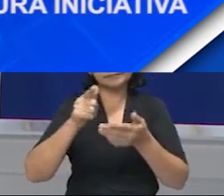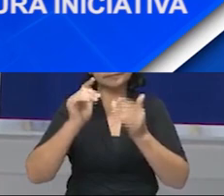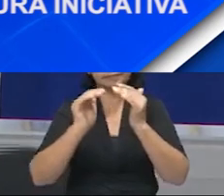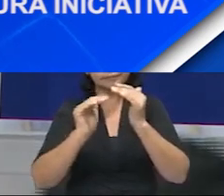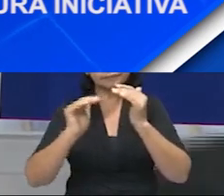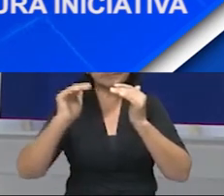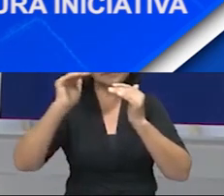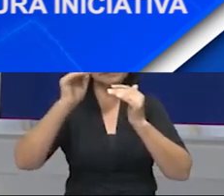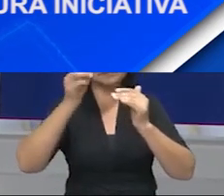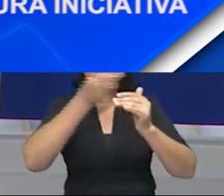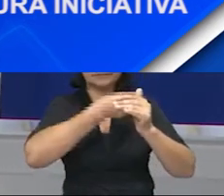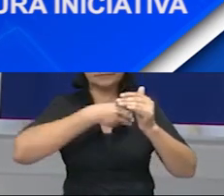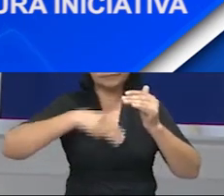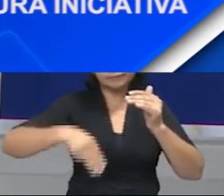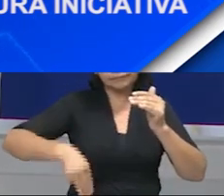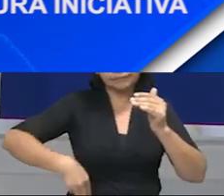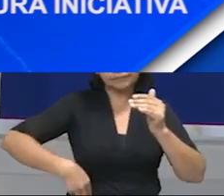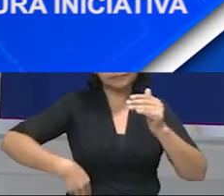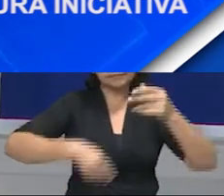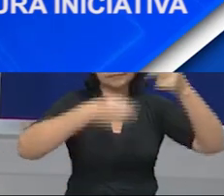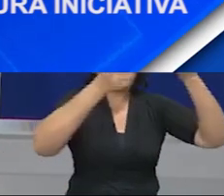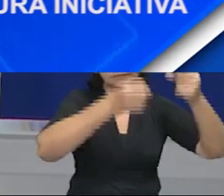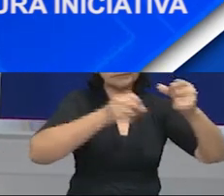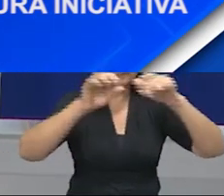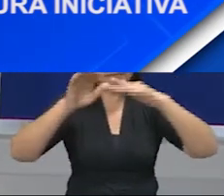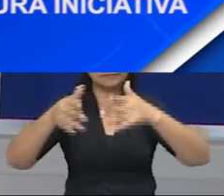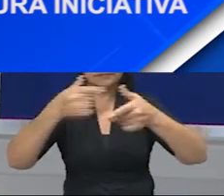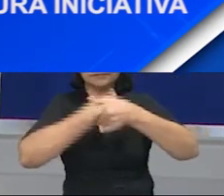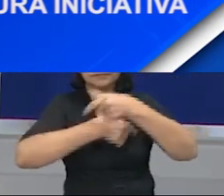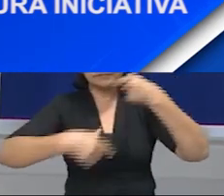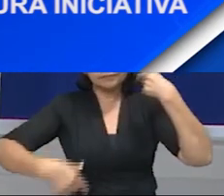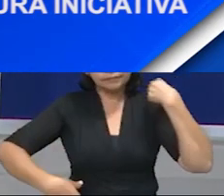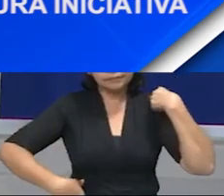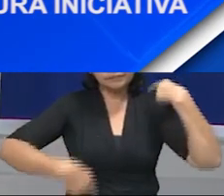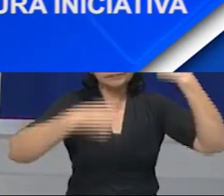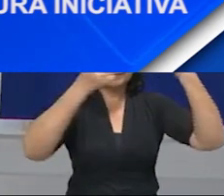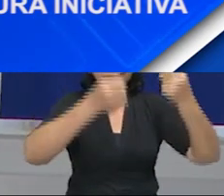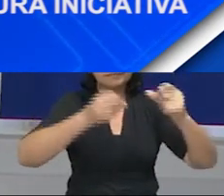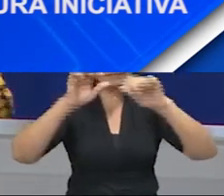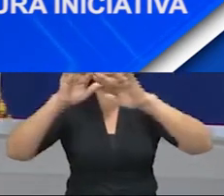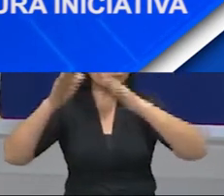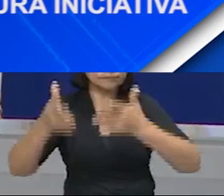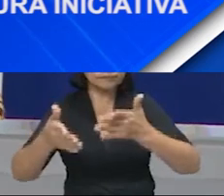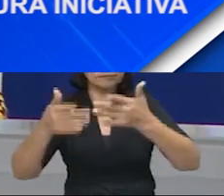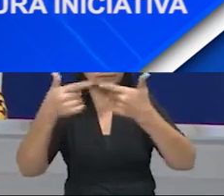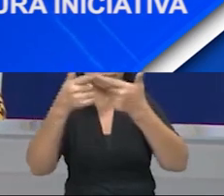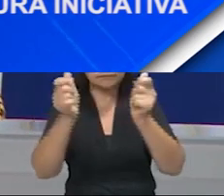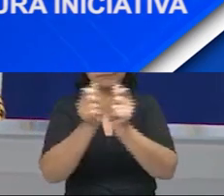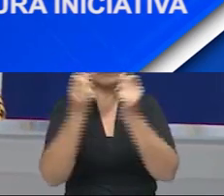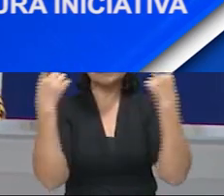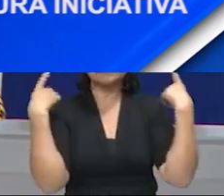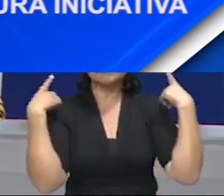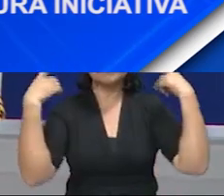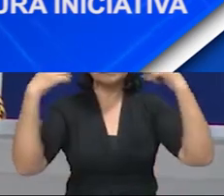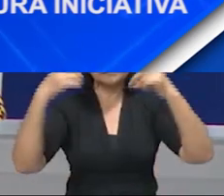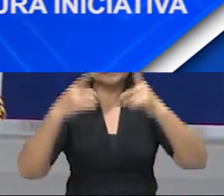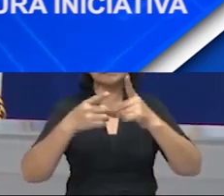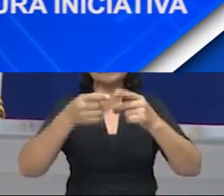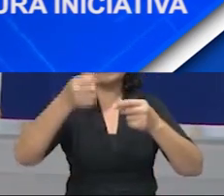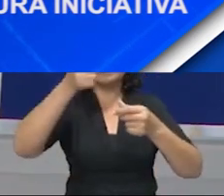rango de ministro o ministra al presidente o presidenta de la junta directiva